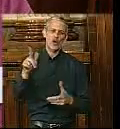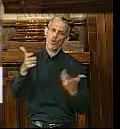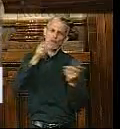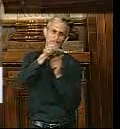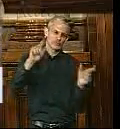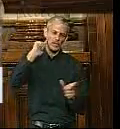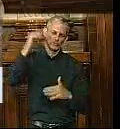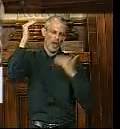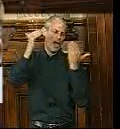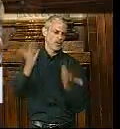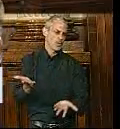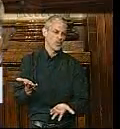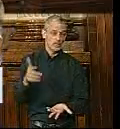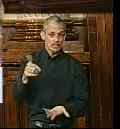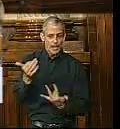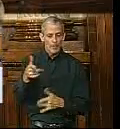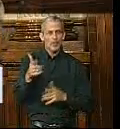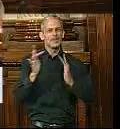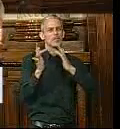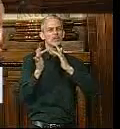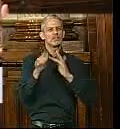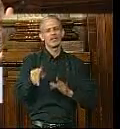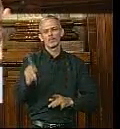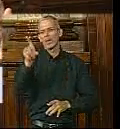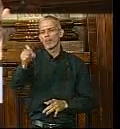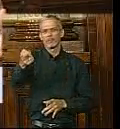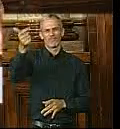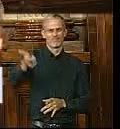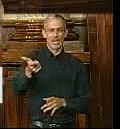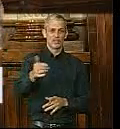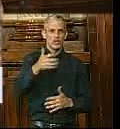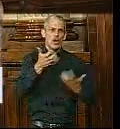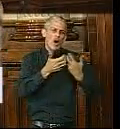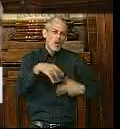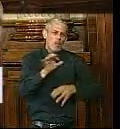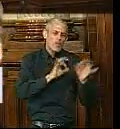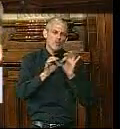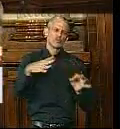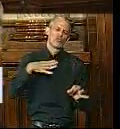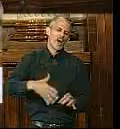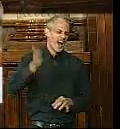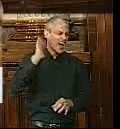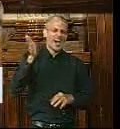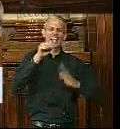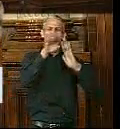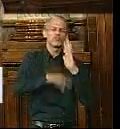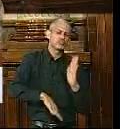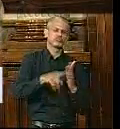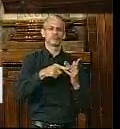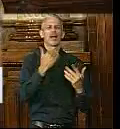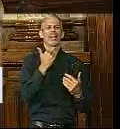La oportunidad, además de que este proyecto crezca, es infinita, porque falta narrar tanto, falta